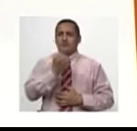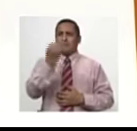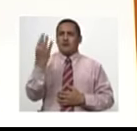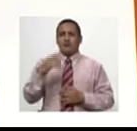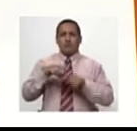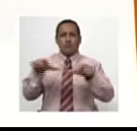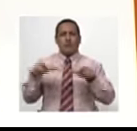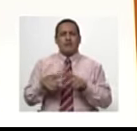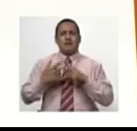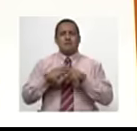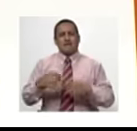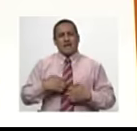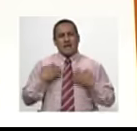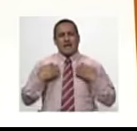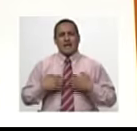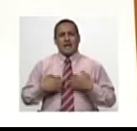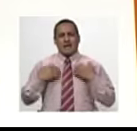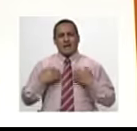la gente se va a empezar a quejar,